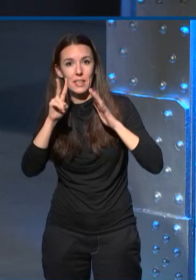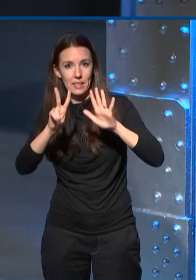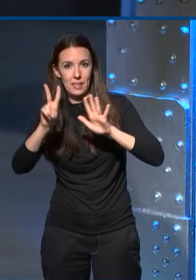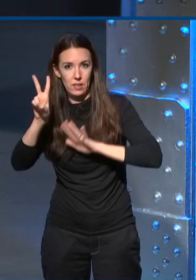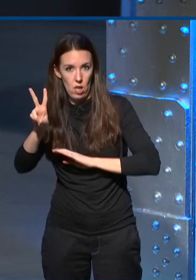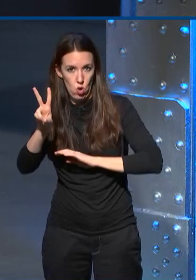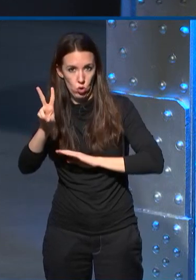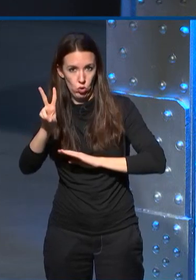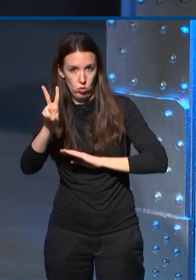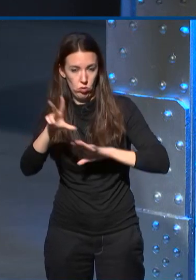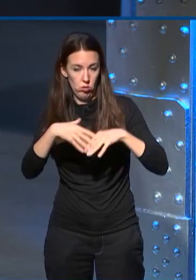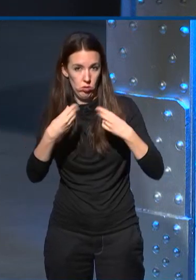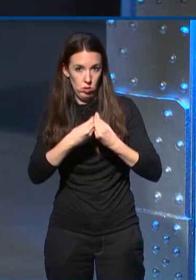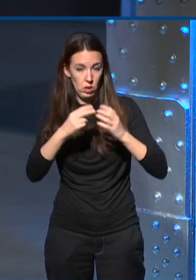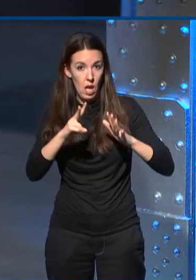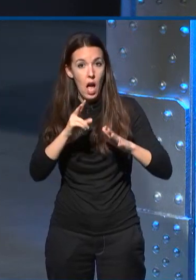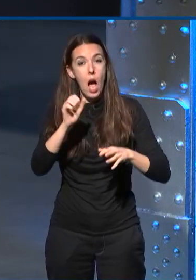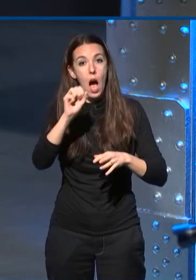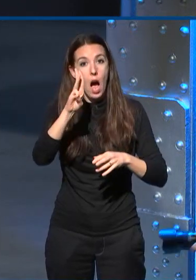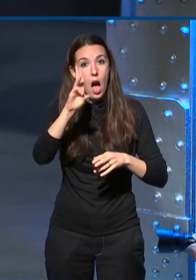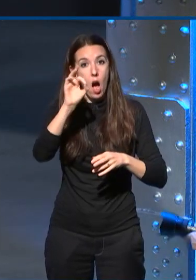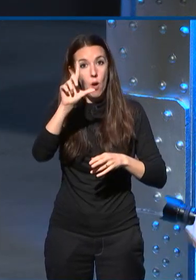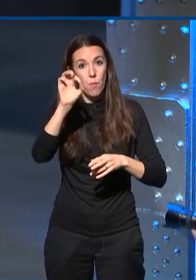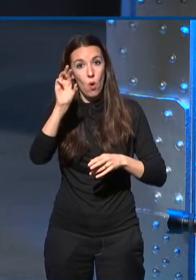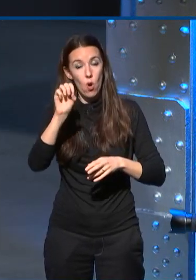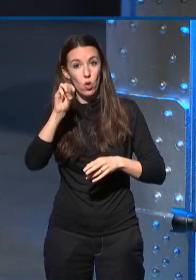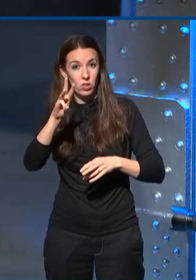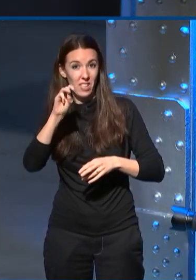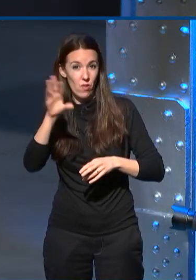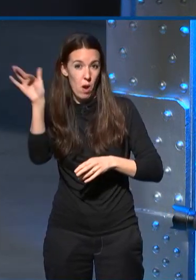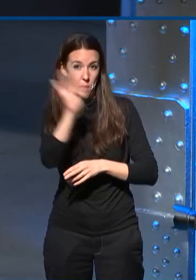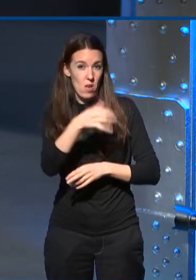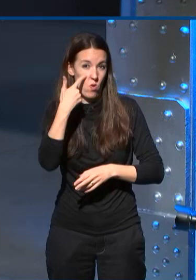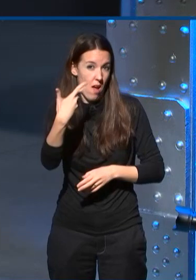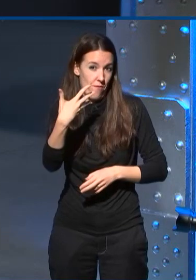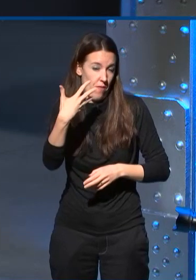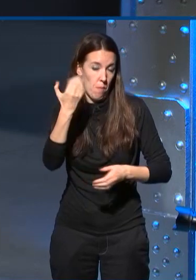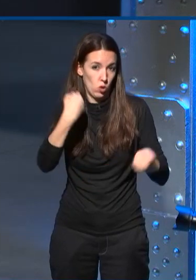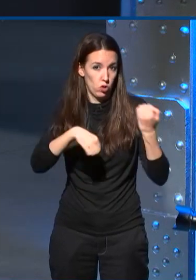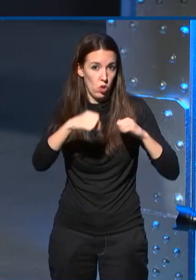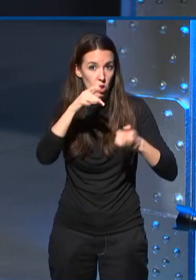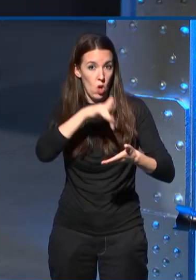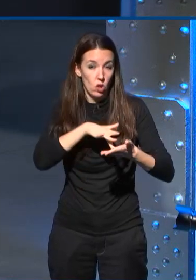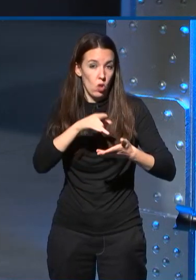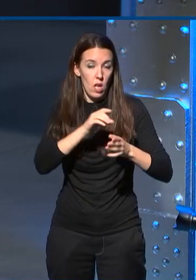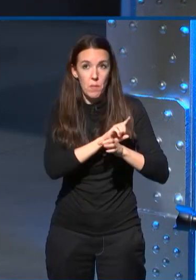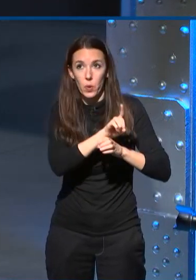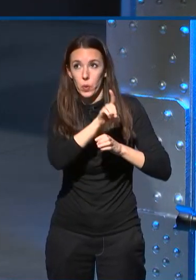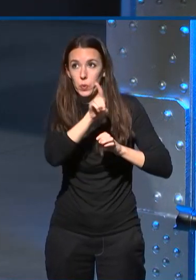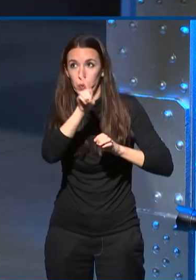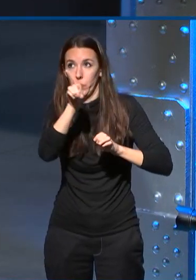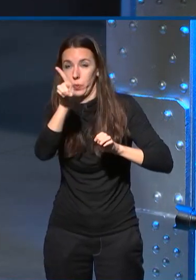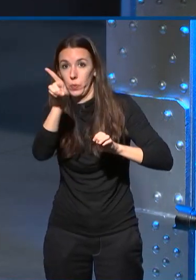72. Apolo 13 es la de la película de Tom Hanks. Bueno, era un astronauta que pues hubo que abortar la